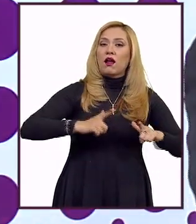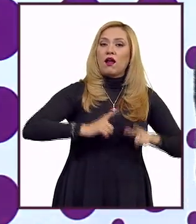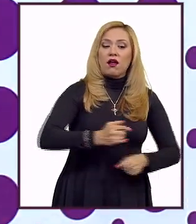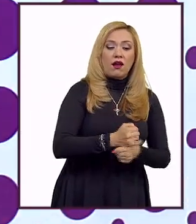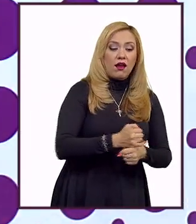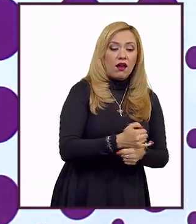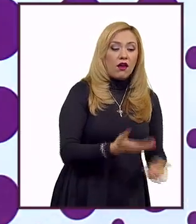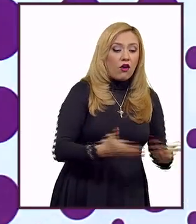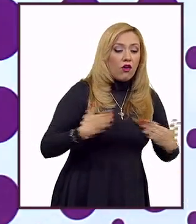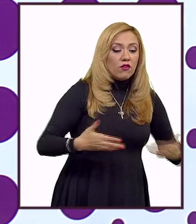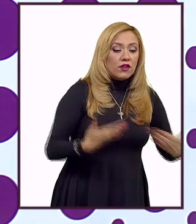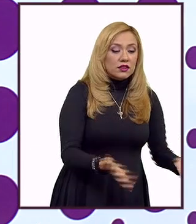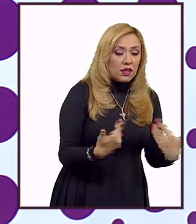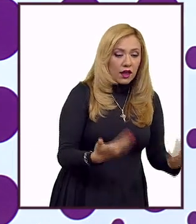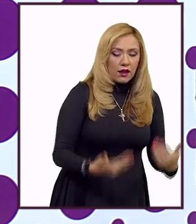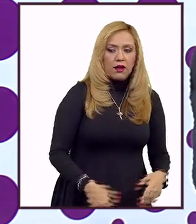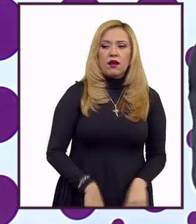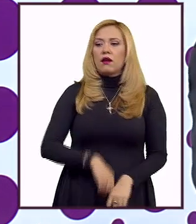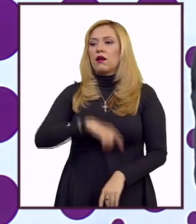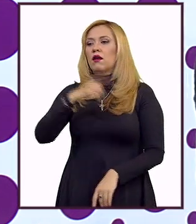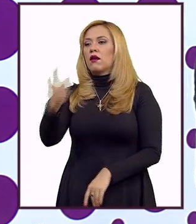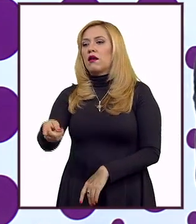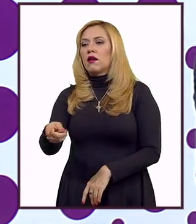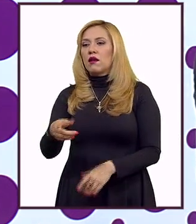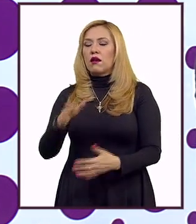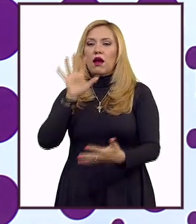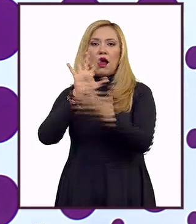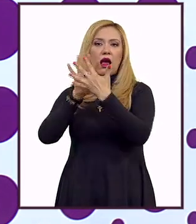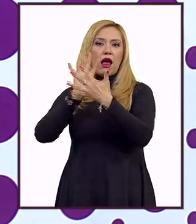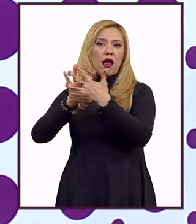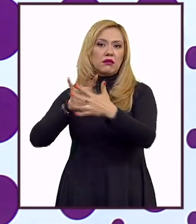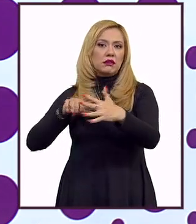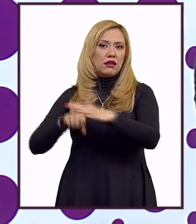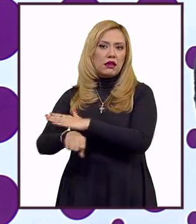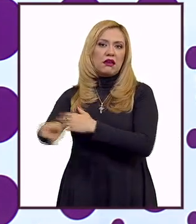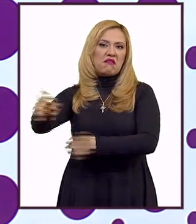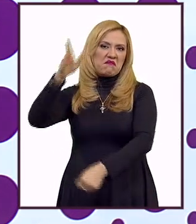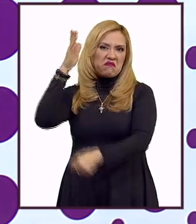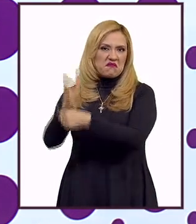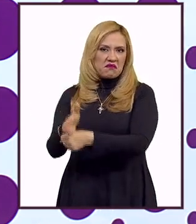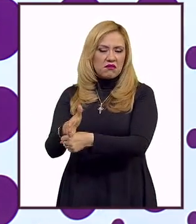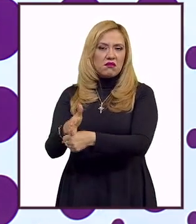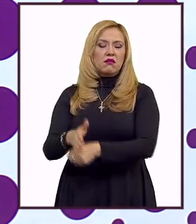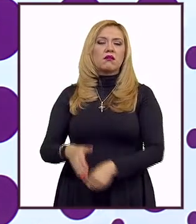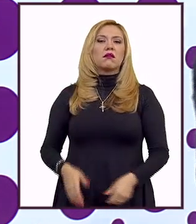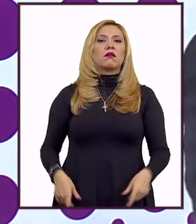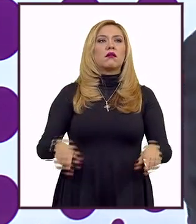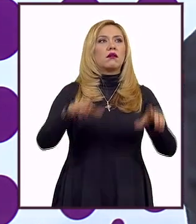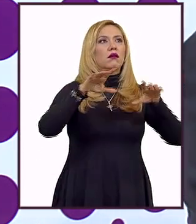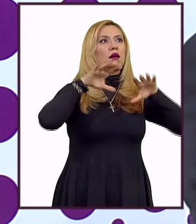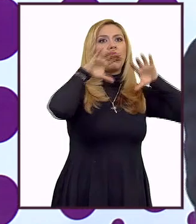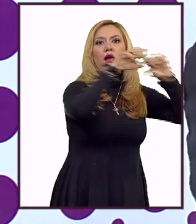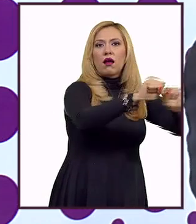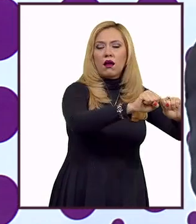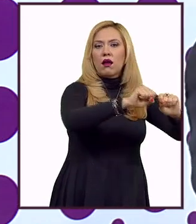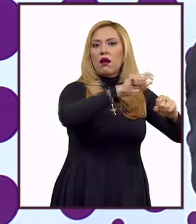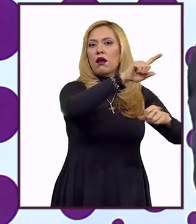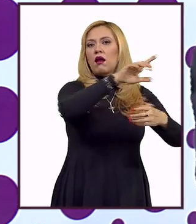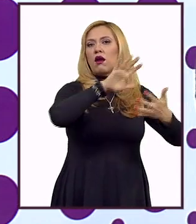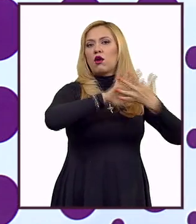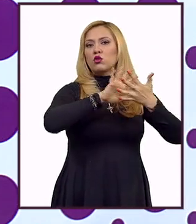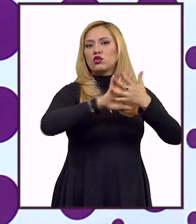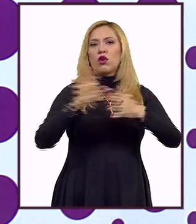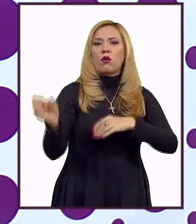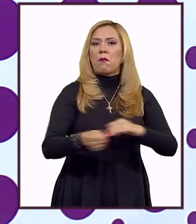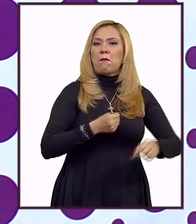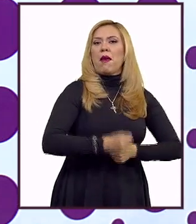como mecanismo de castigo en las cárceles, generalizada como condiciones de detención en los lugares y reclusorios y generalizada